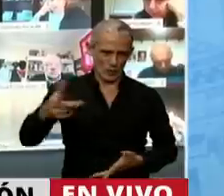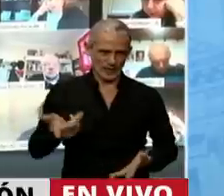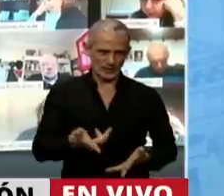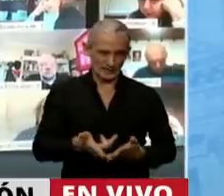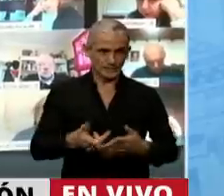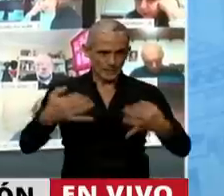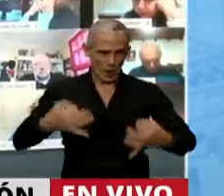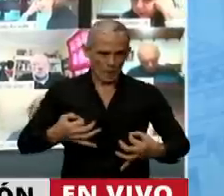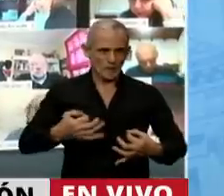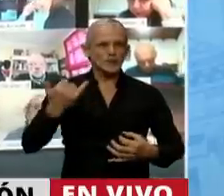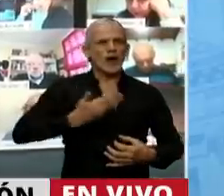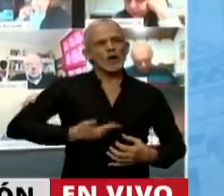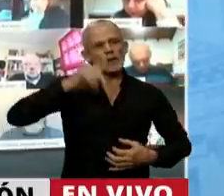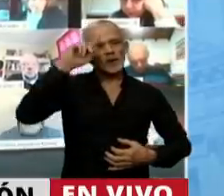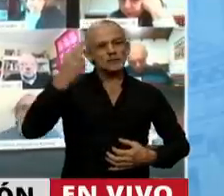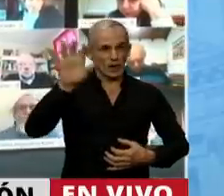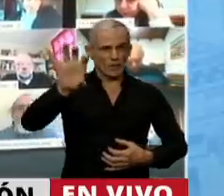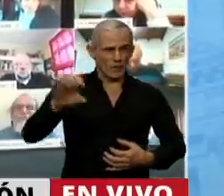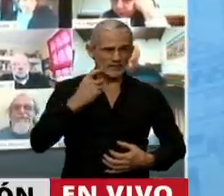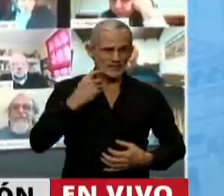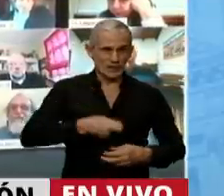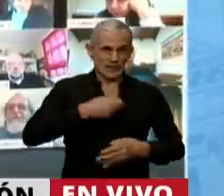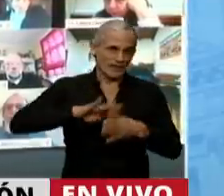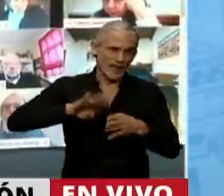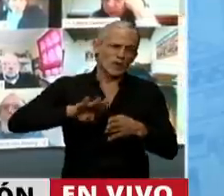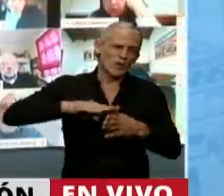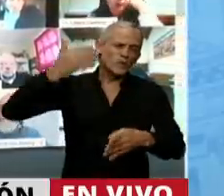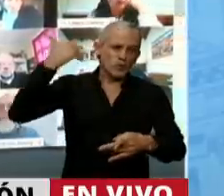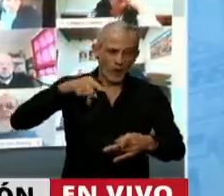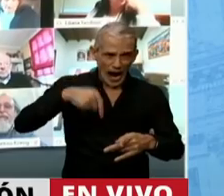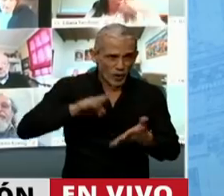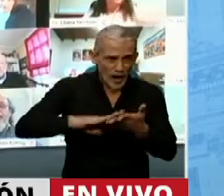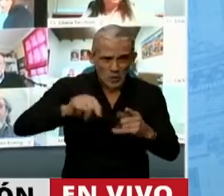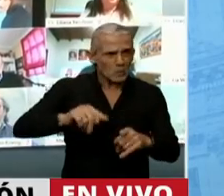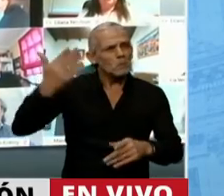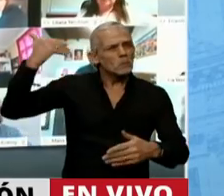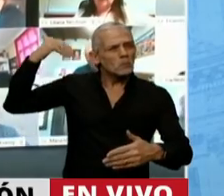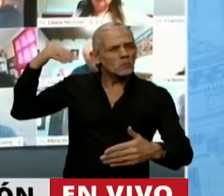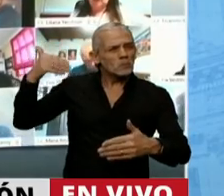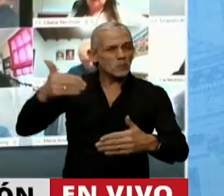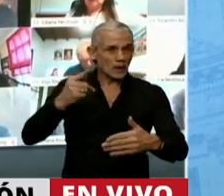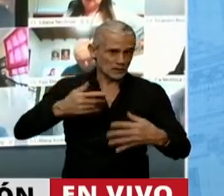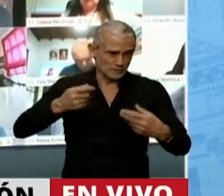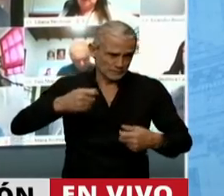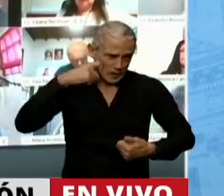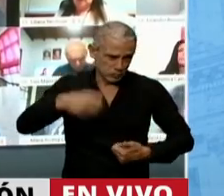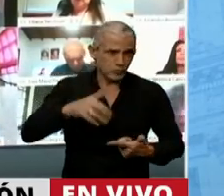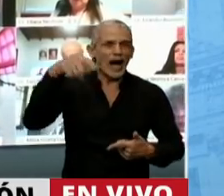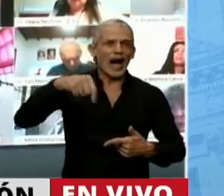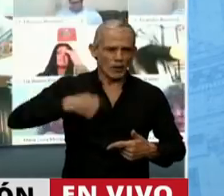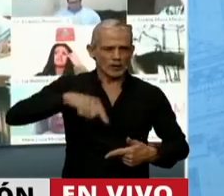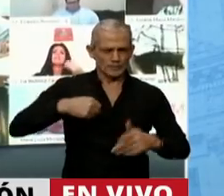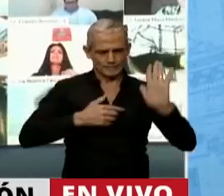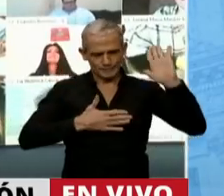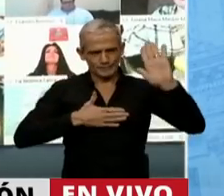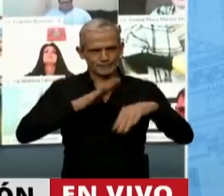este compromiso que tiene el Gobierno Nacional con la provincia. Compromiso que venía de hace tiempo y no se cumplía. Lo estamos haciendo nosotros y